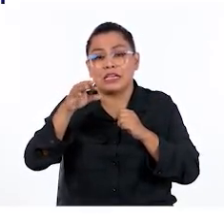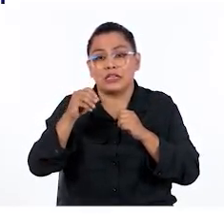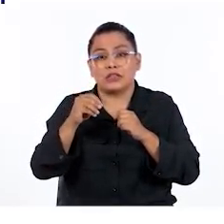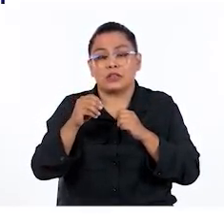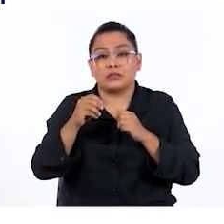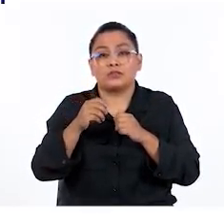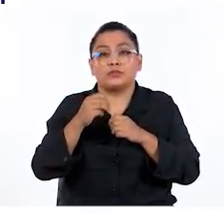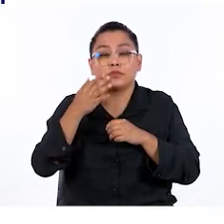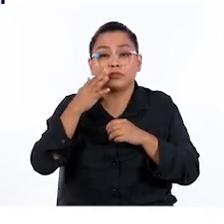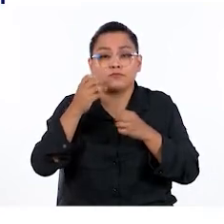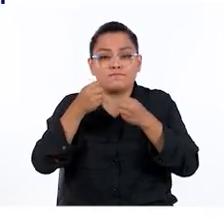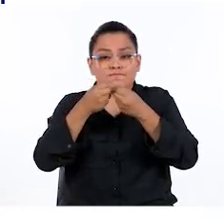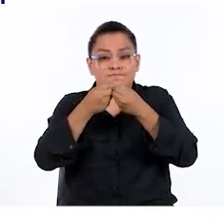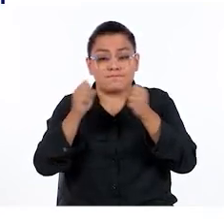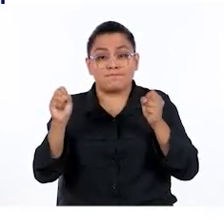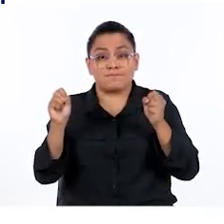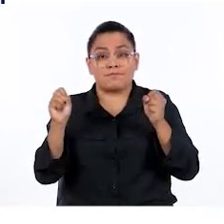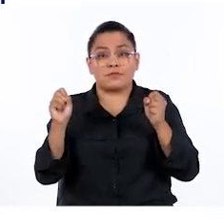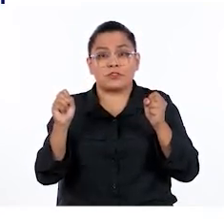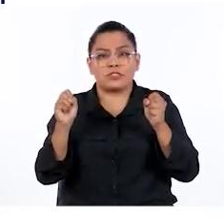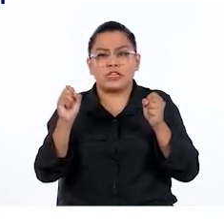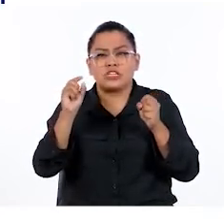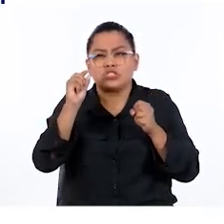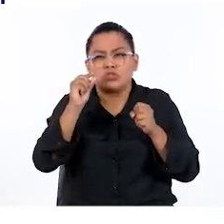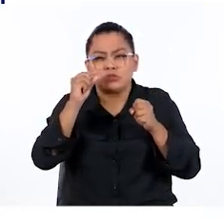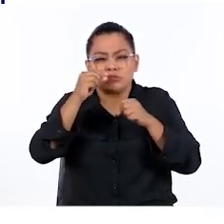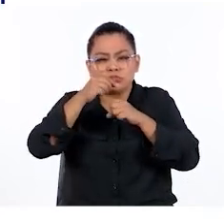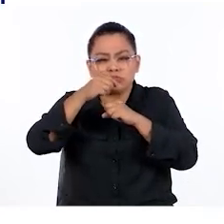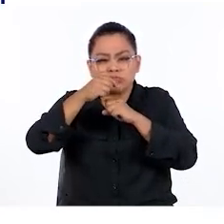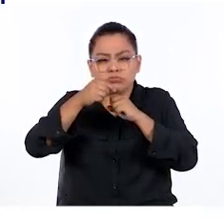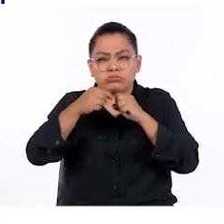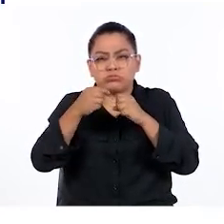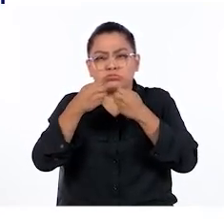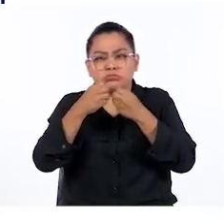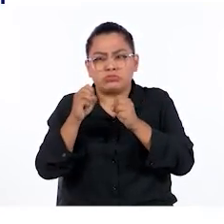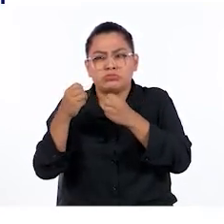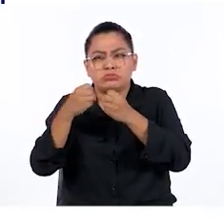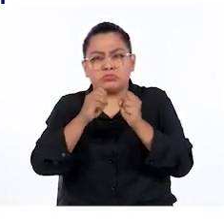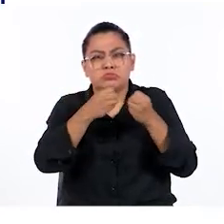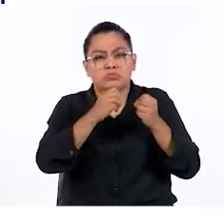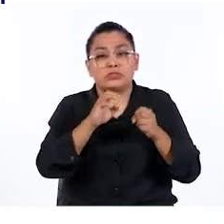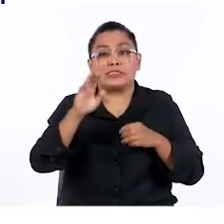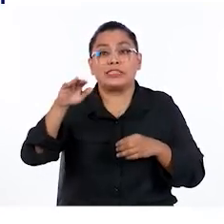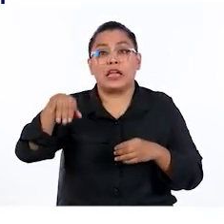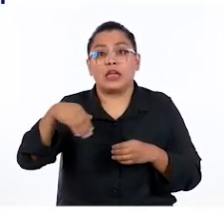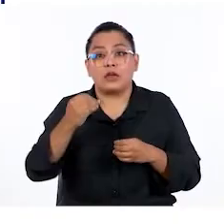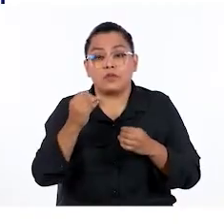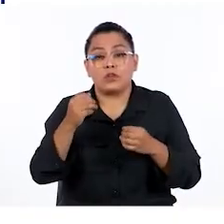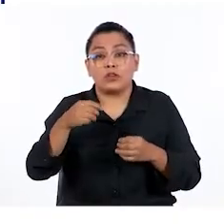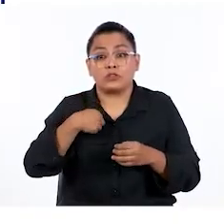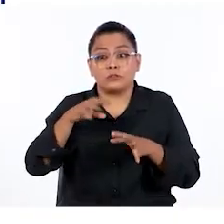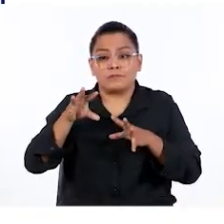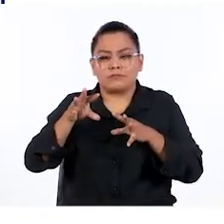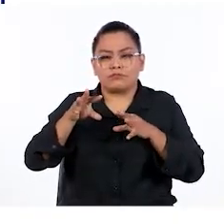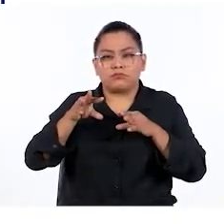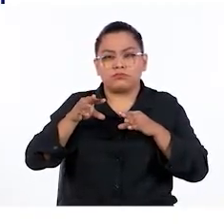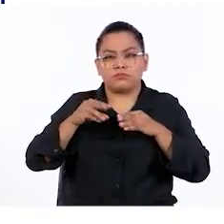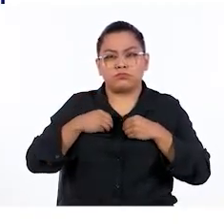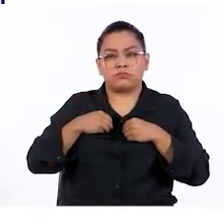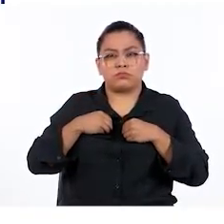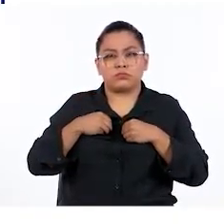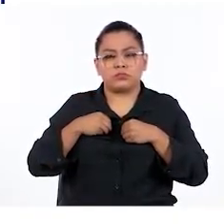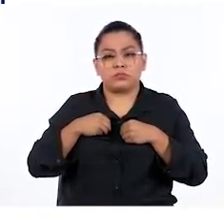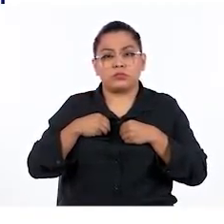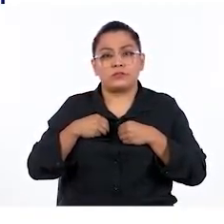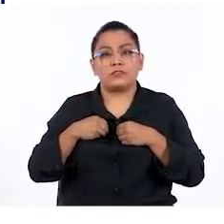decir, cortamos el almidón en pequeñas glucosas, las cuales posteriormente absorbemos, y esas viajan